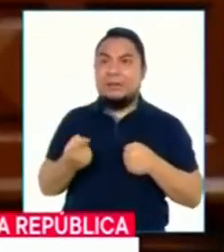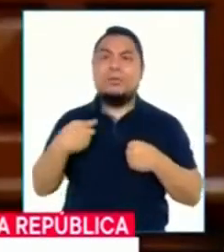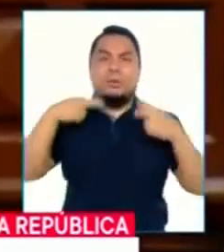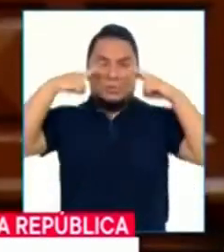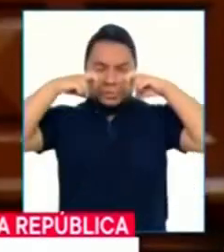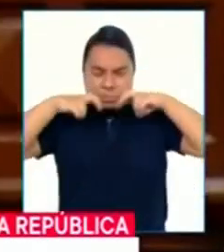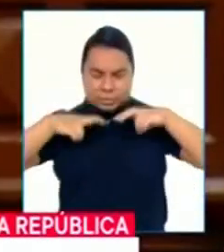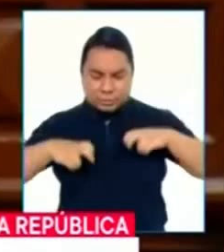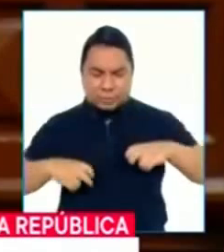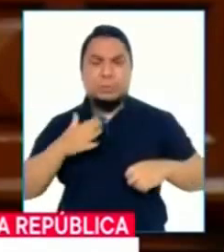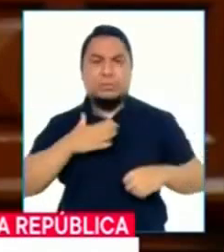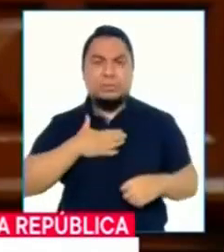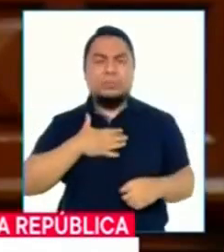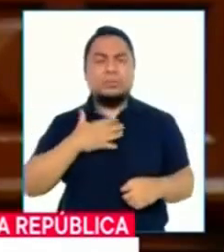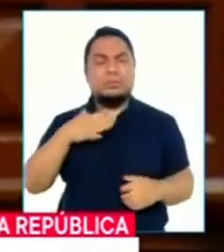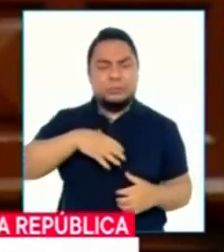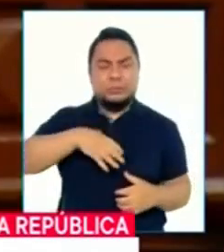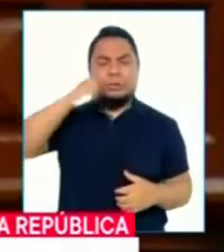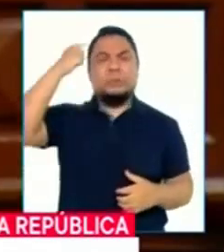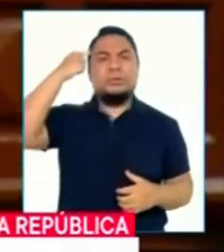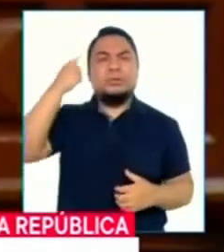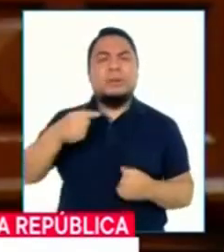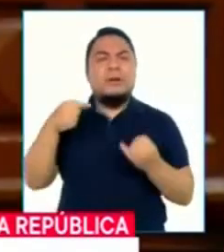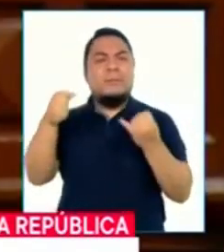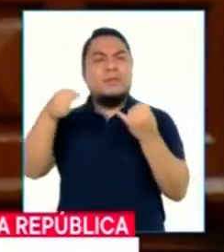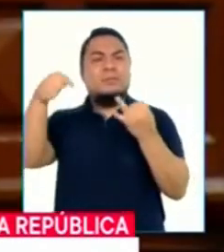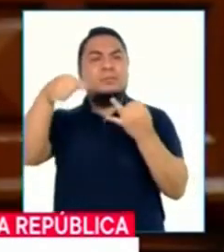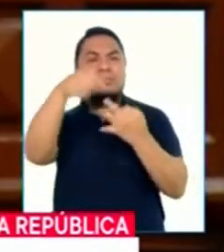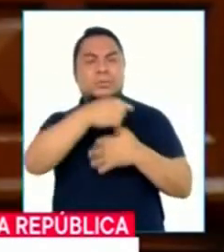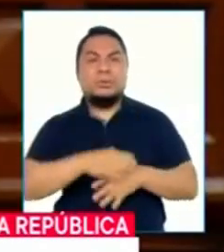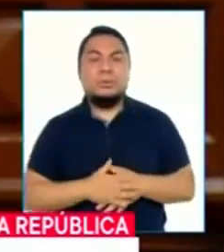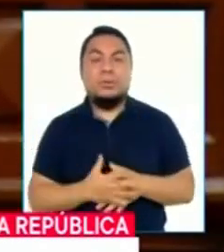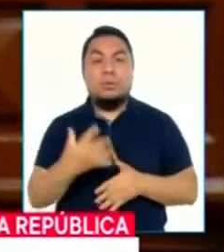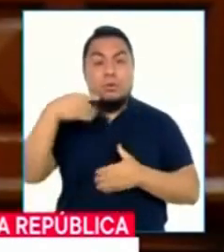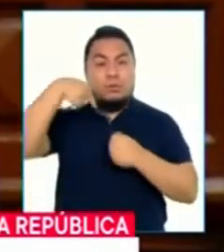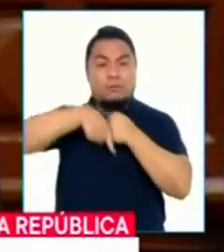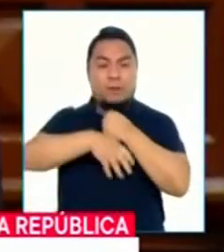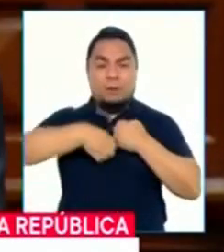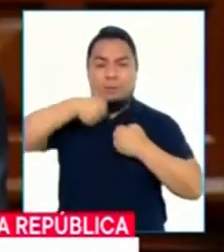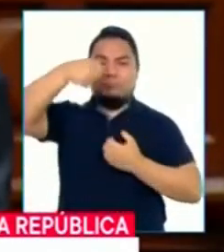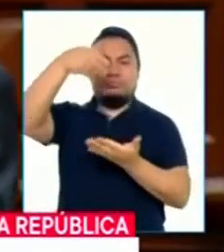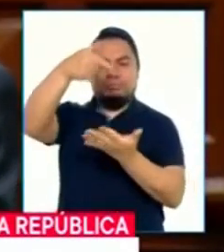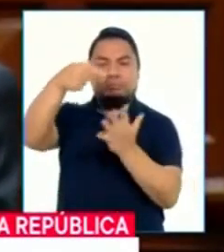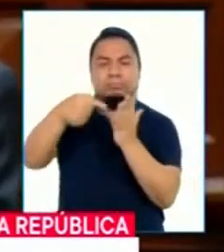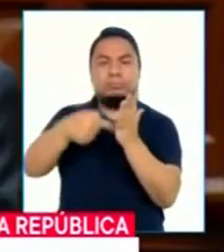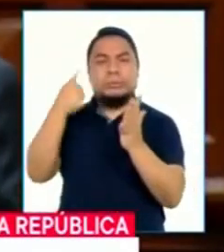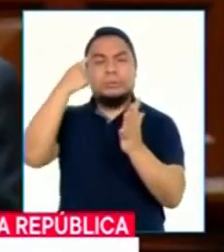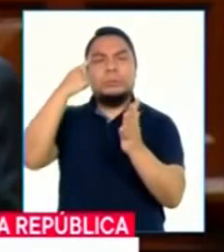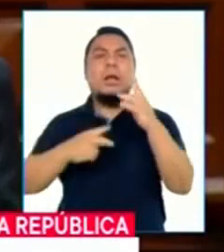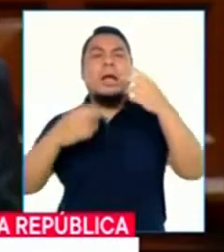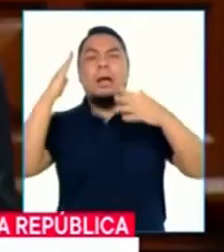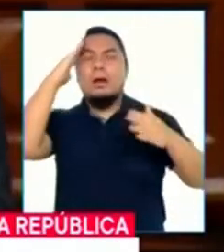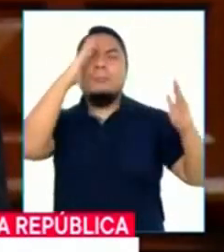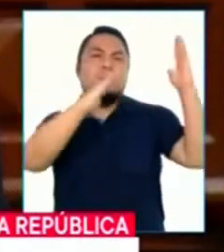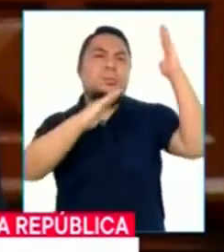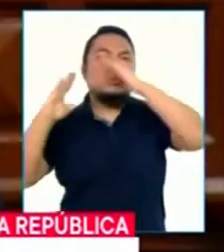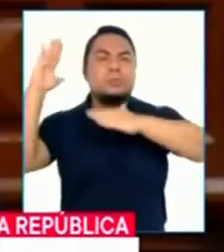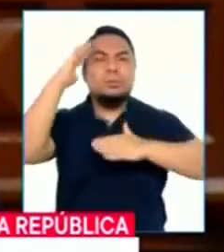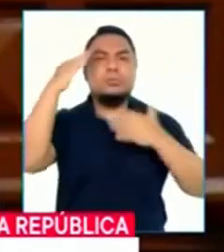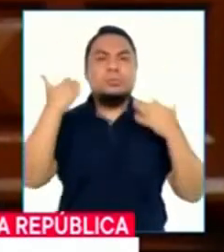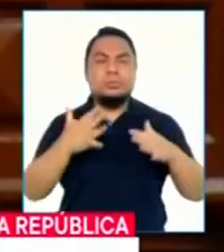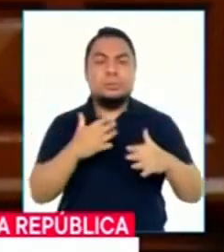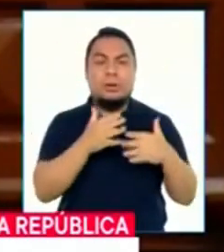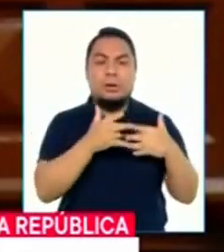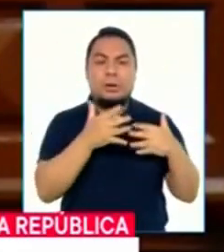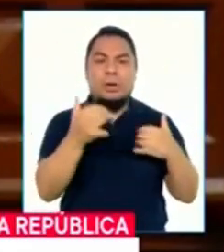fin sus encontradas piezas, su retrete, su desesperación al terminar